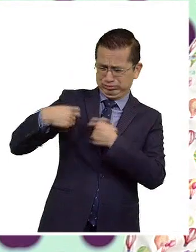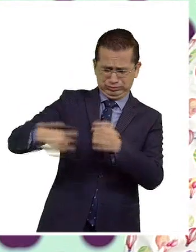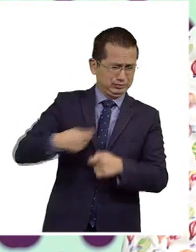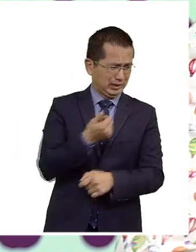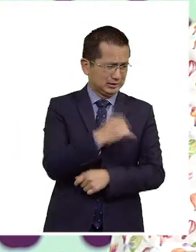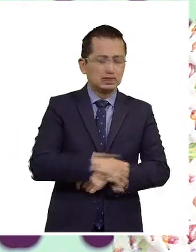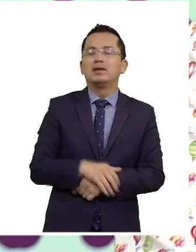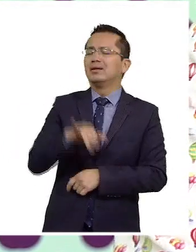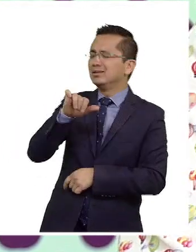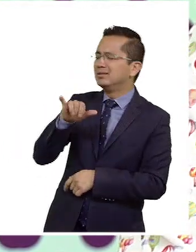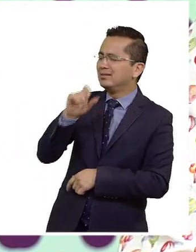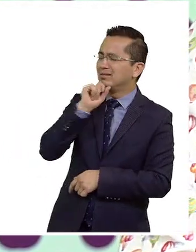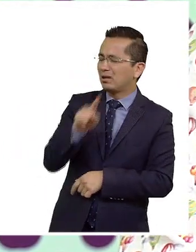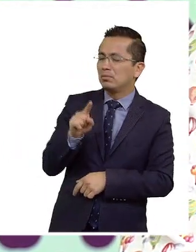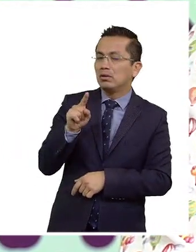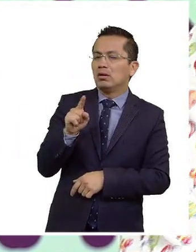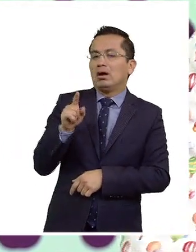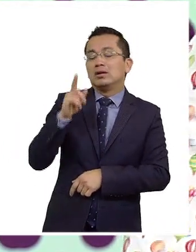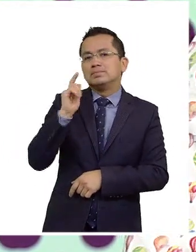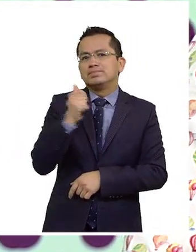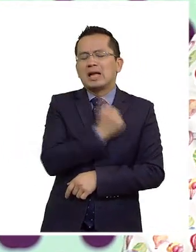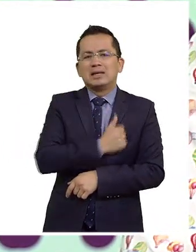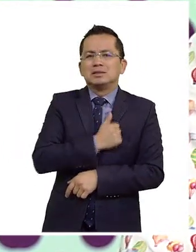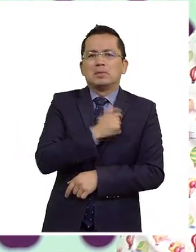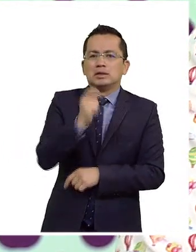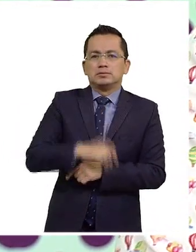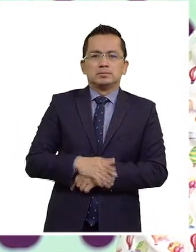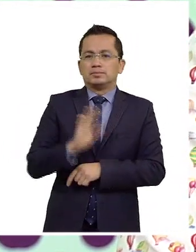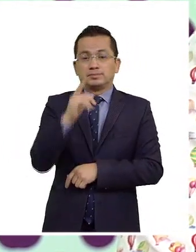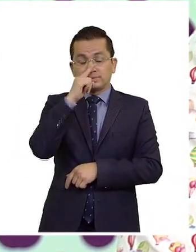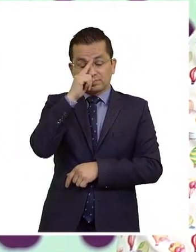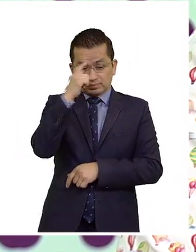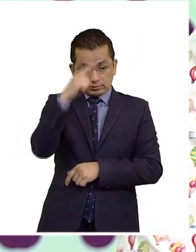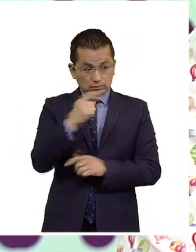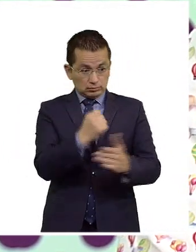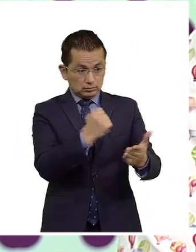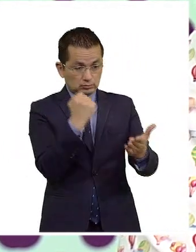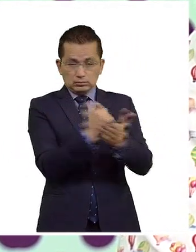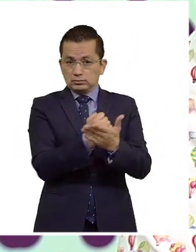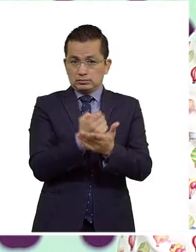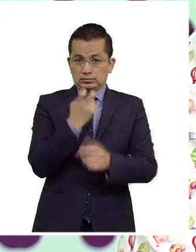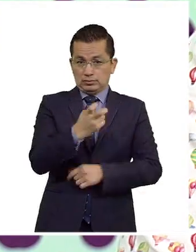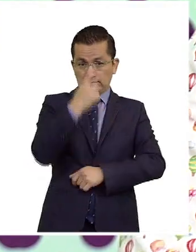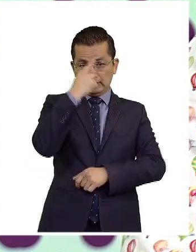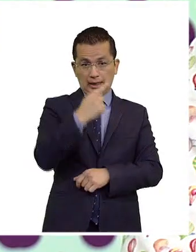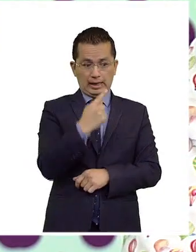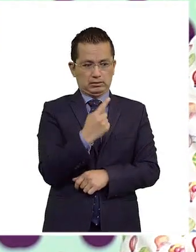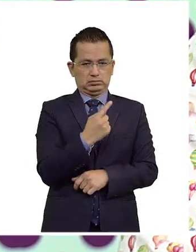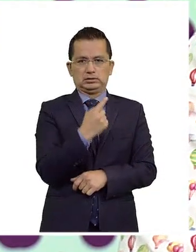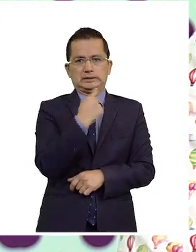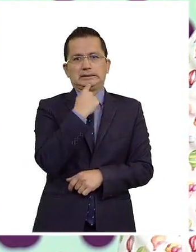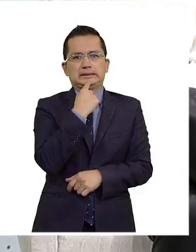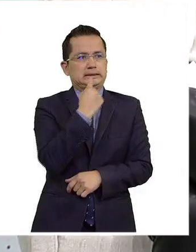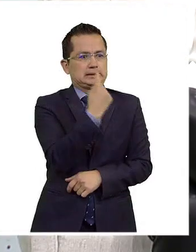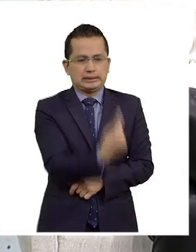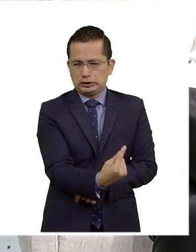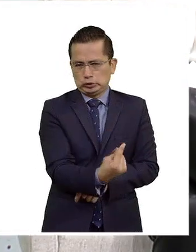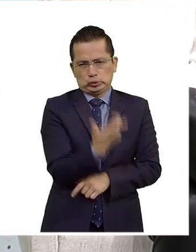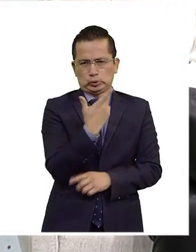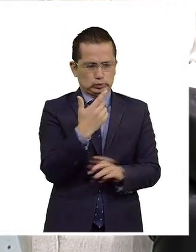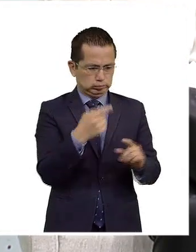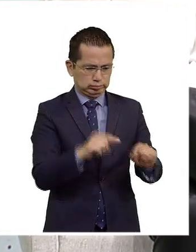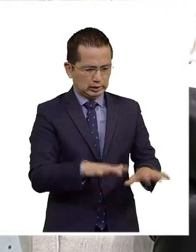interpretar que este reconocimiento provoca que el desarrollo sexual de un